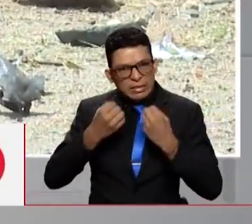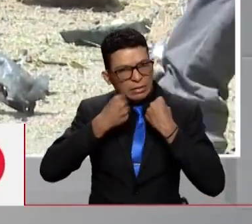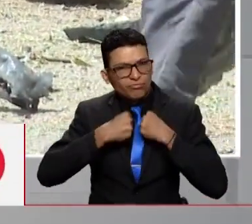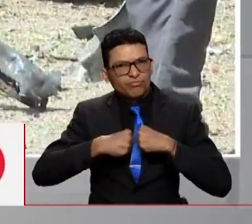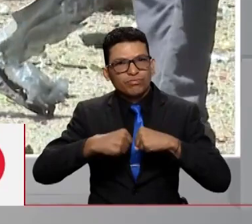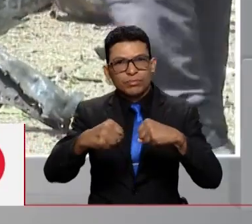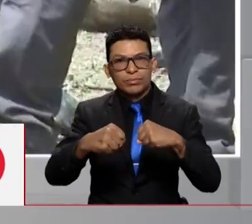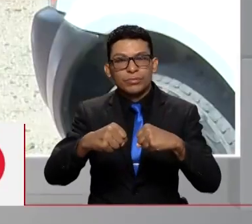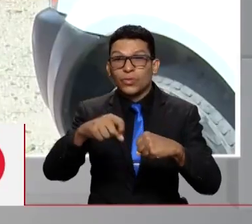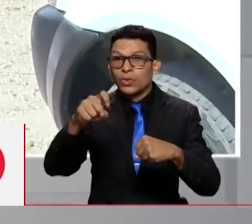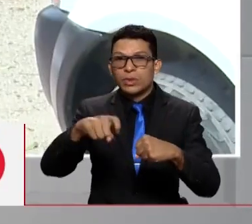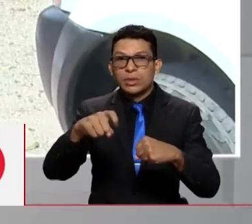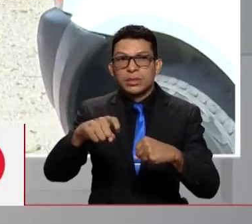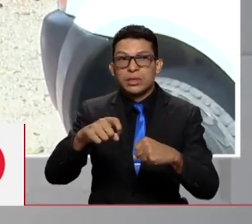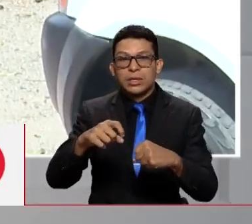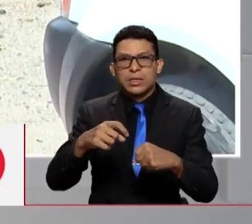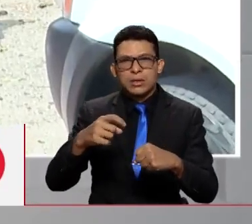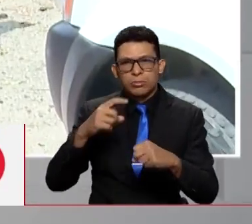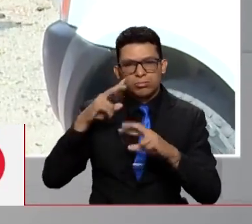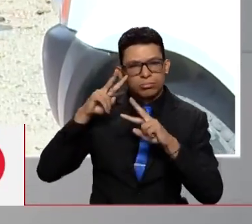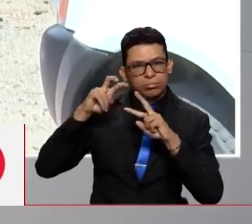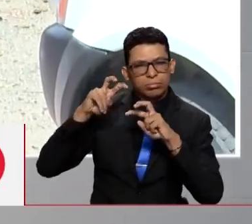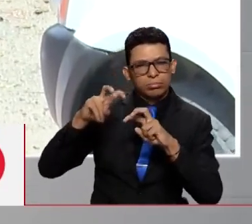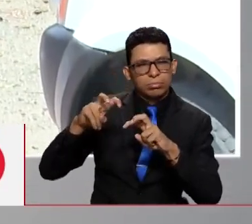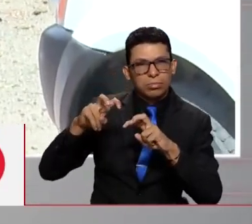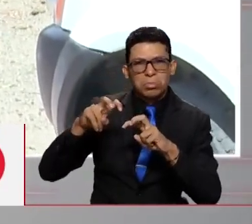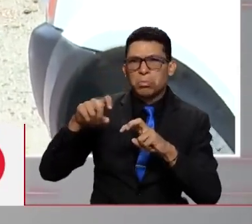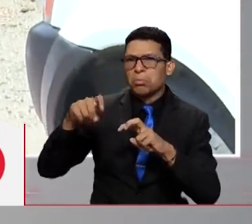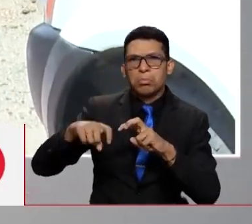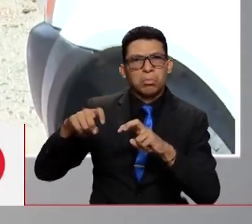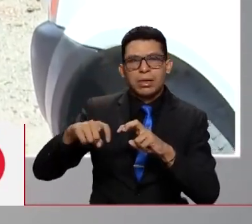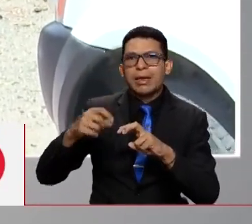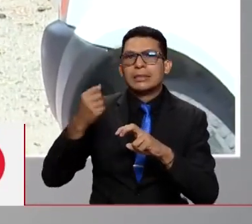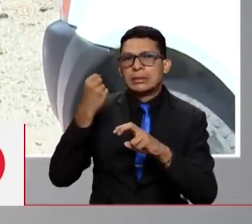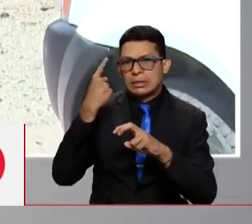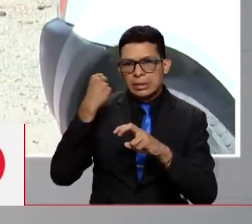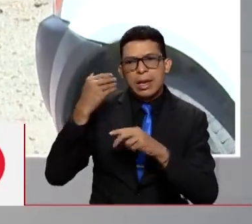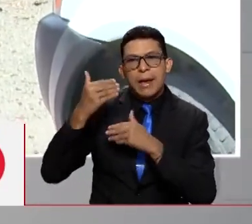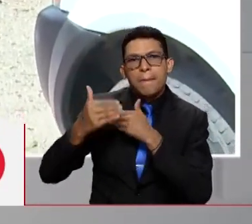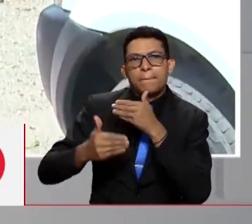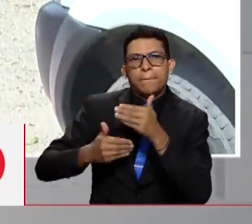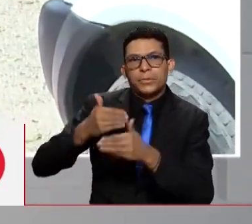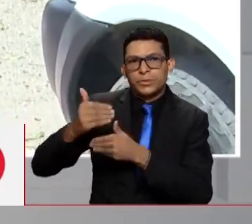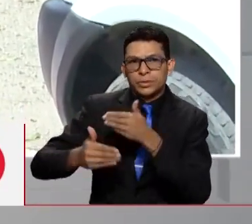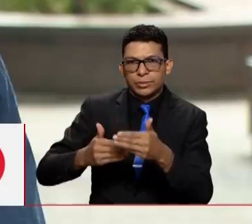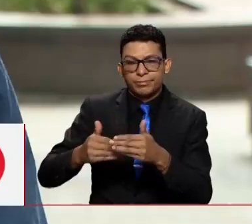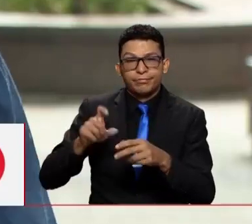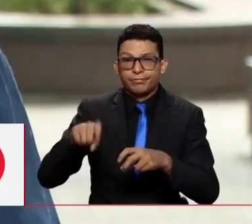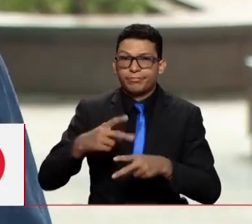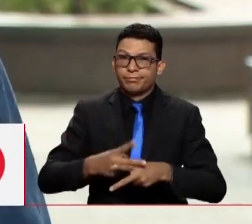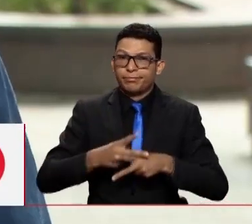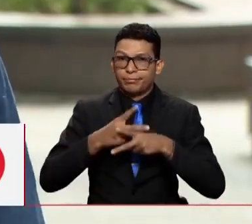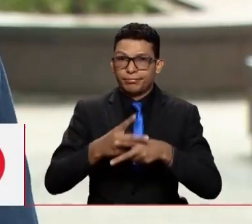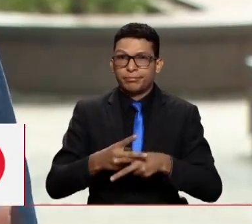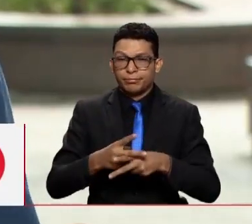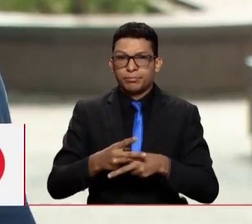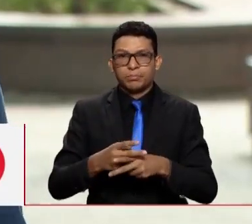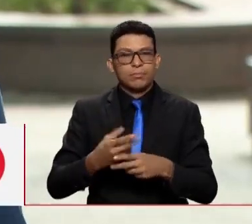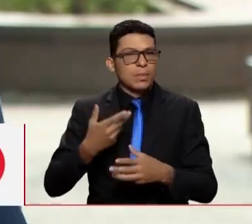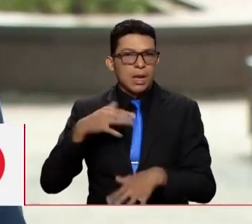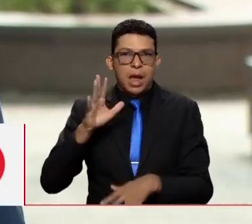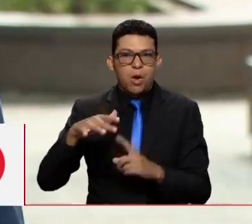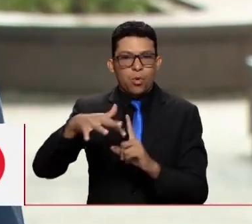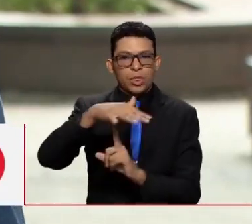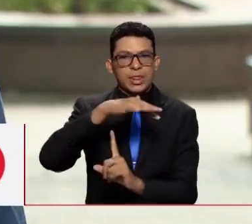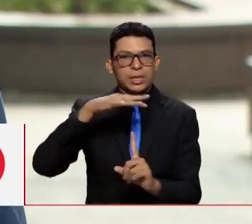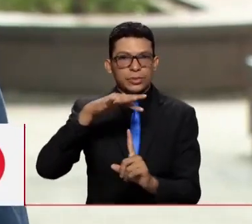se necesita la mayor de las inteligencias para entender que hay un proceso en curso que hay que cuidar. Todo eso da un